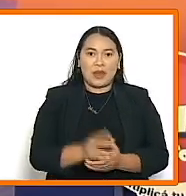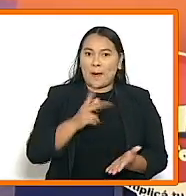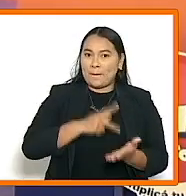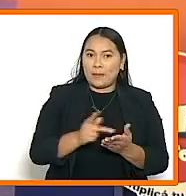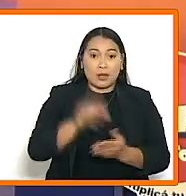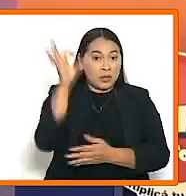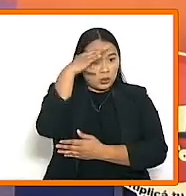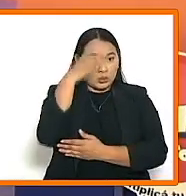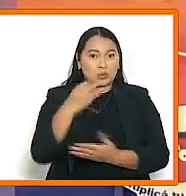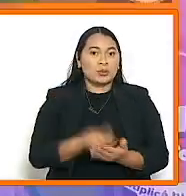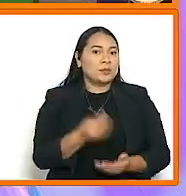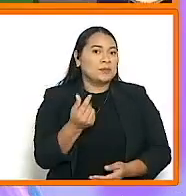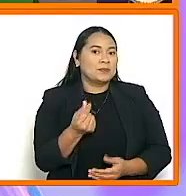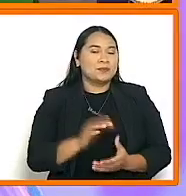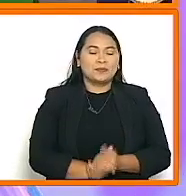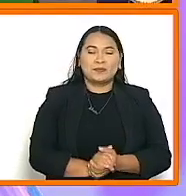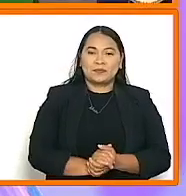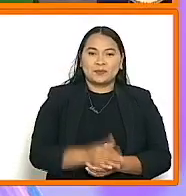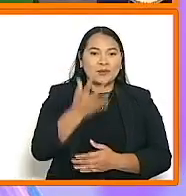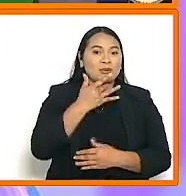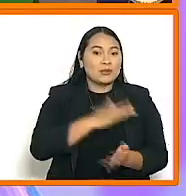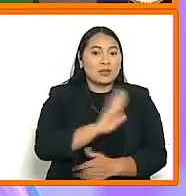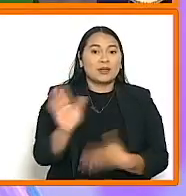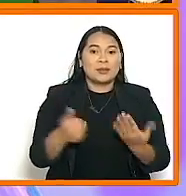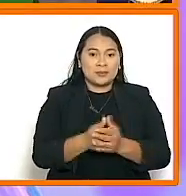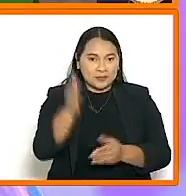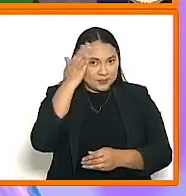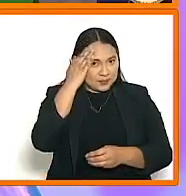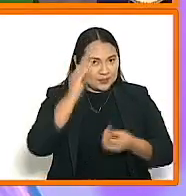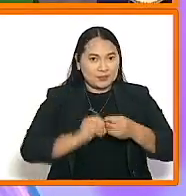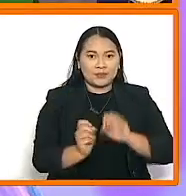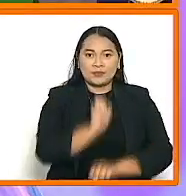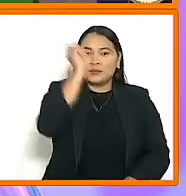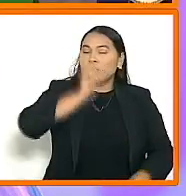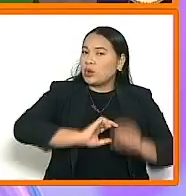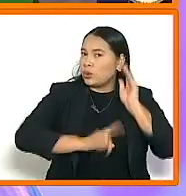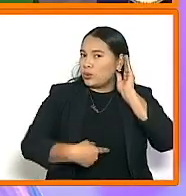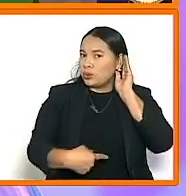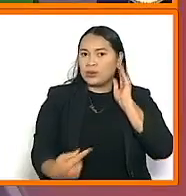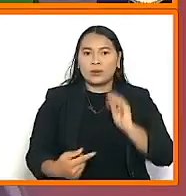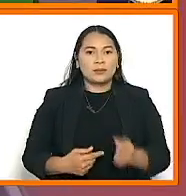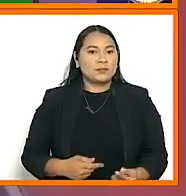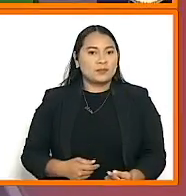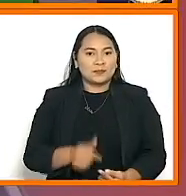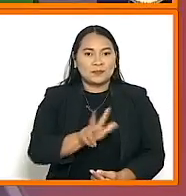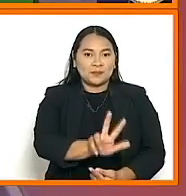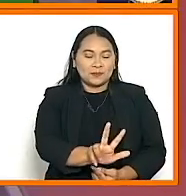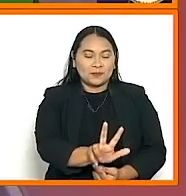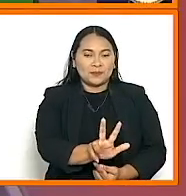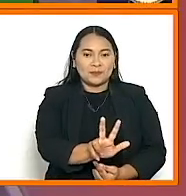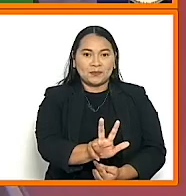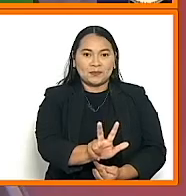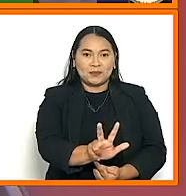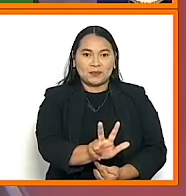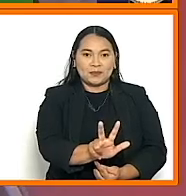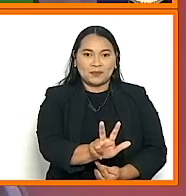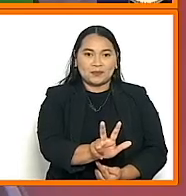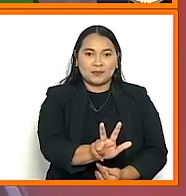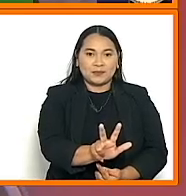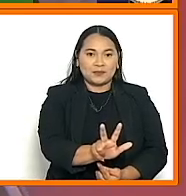Tigo Money Te deseo suerte porque viene tu primer dígito para diaria atentos tres segundo dígito